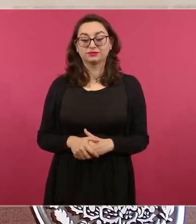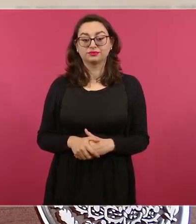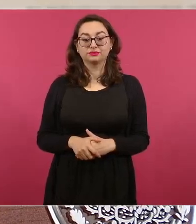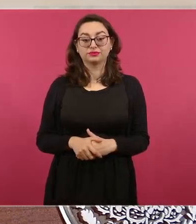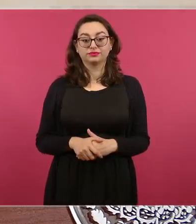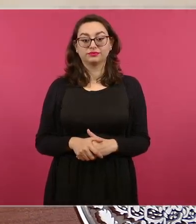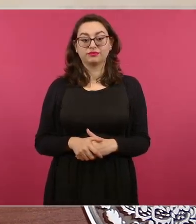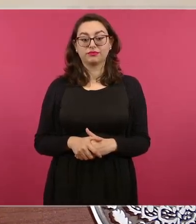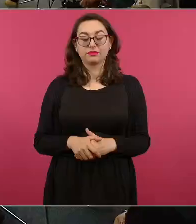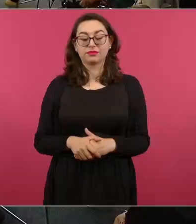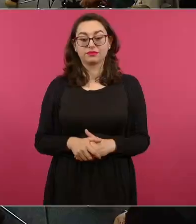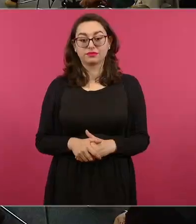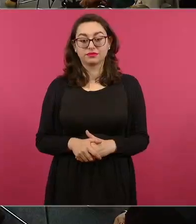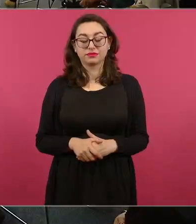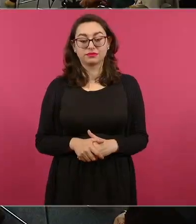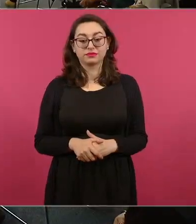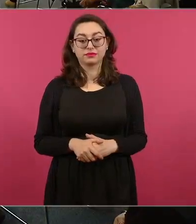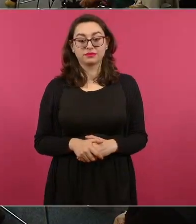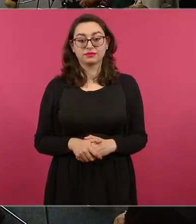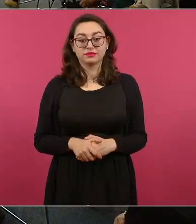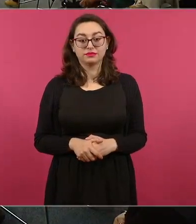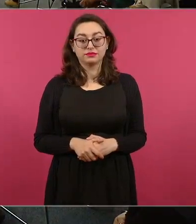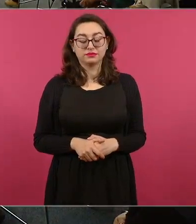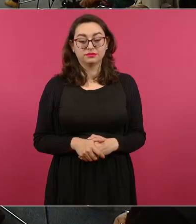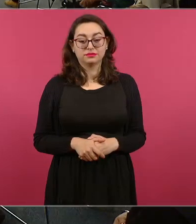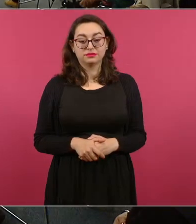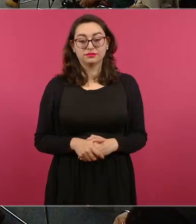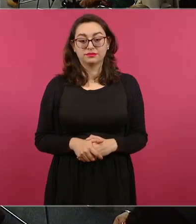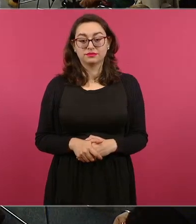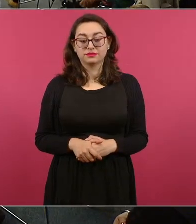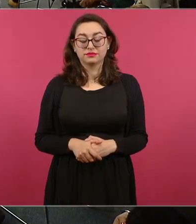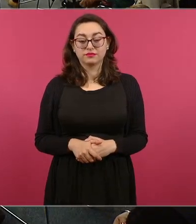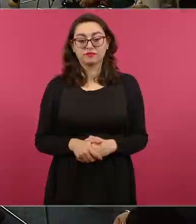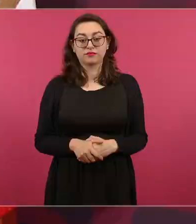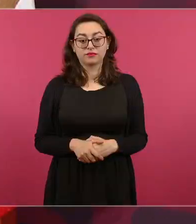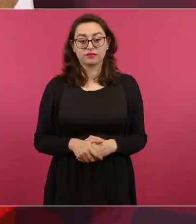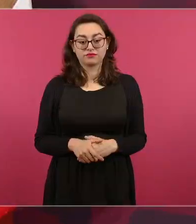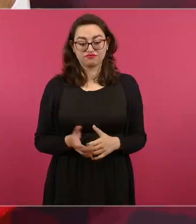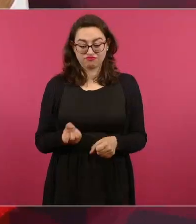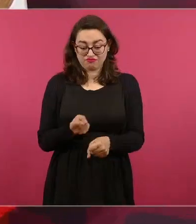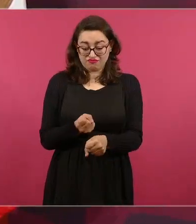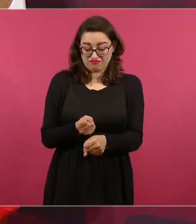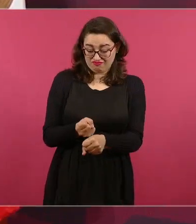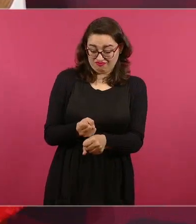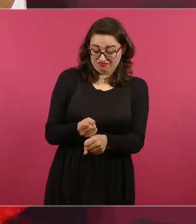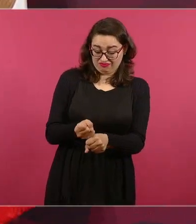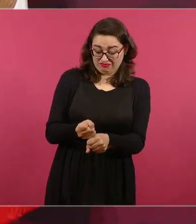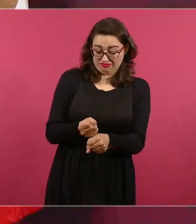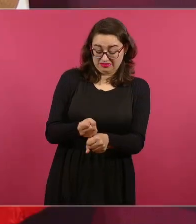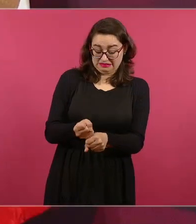se destierre, que se suprima, que se elimine la tortura.